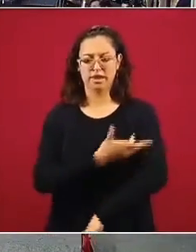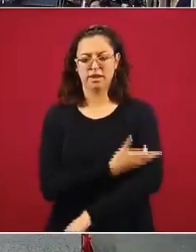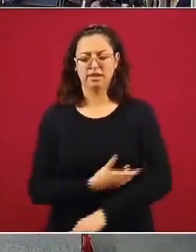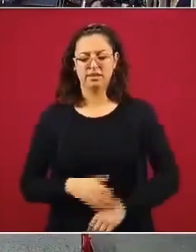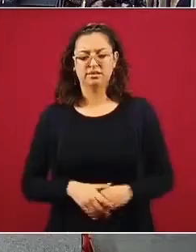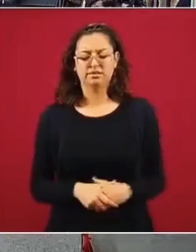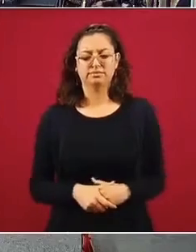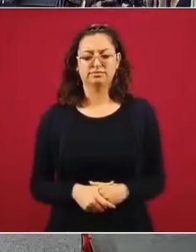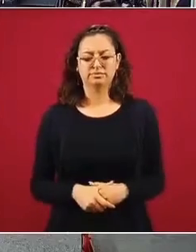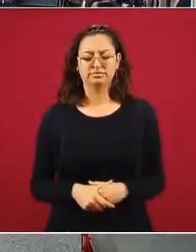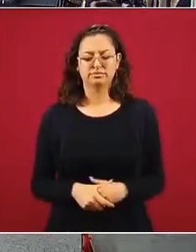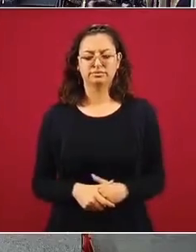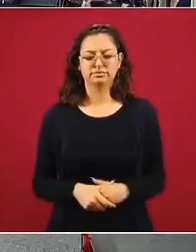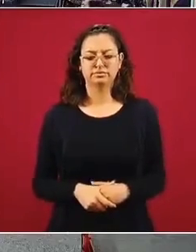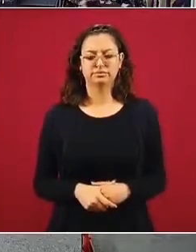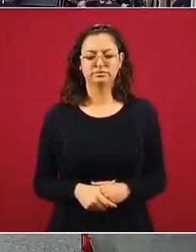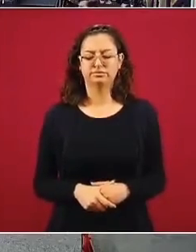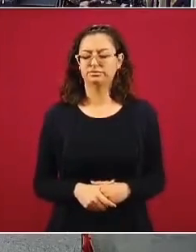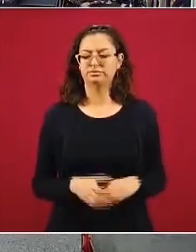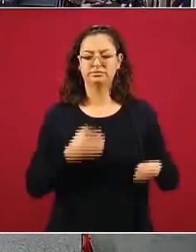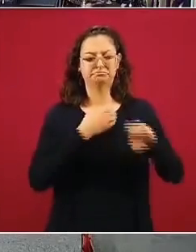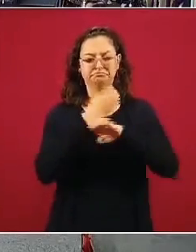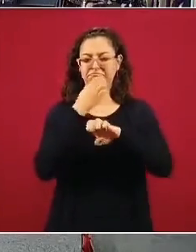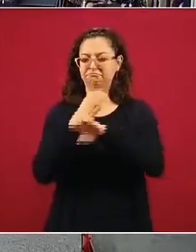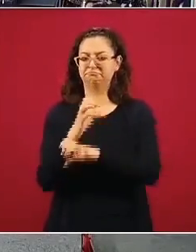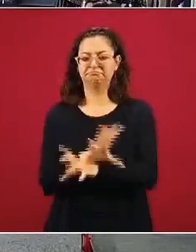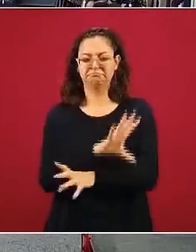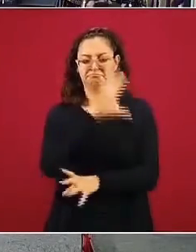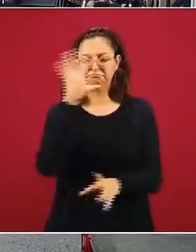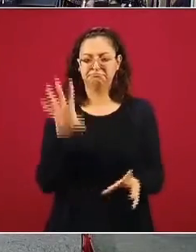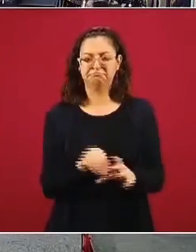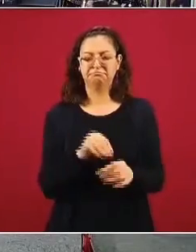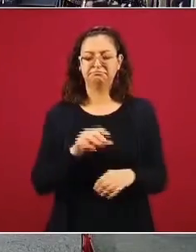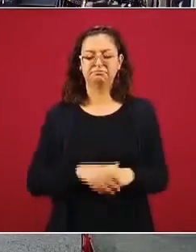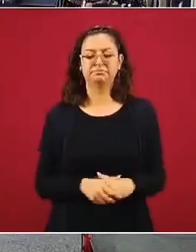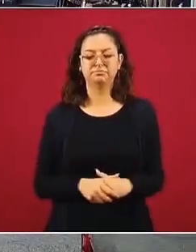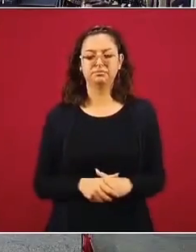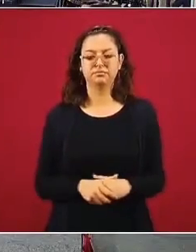ya, hoy todos los estados.